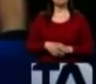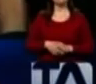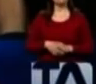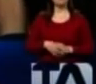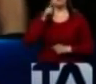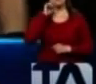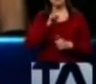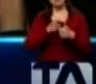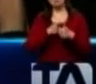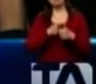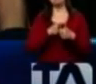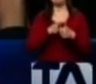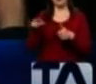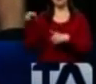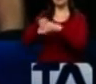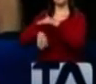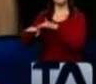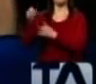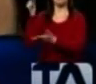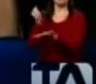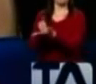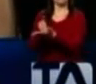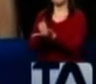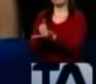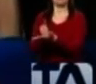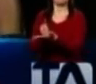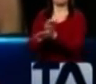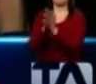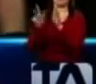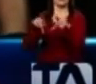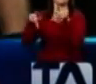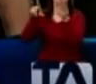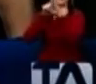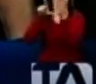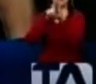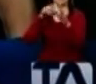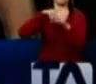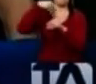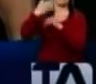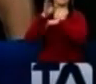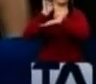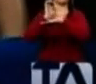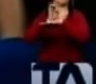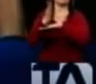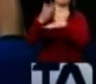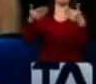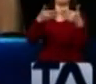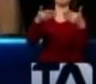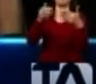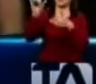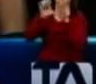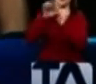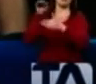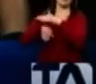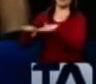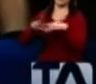Tenemos la evidencia de que él entró sin sellar su pasaporte de salida de Ecuador. Eso es un ingreso